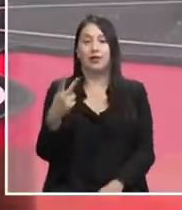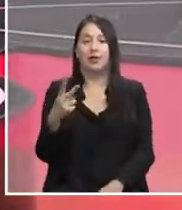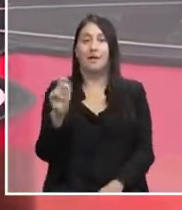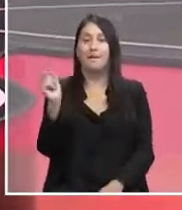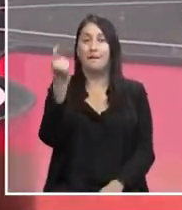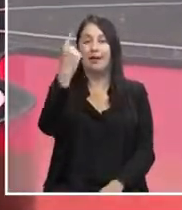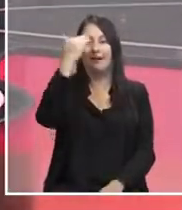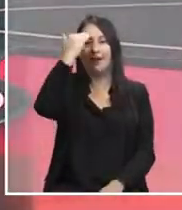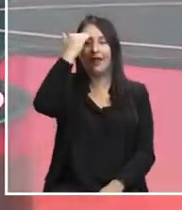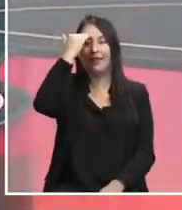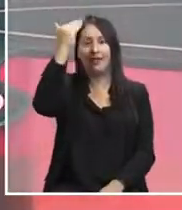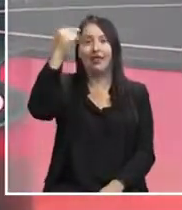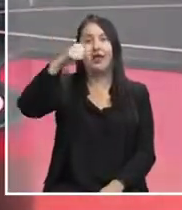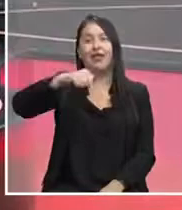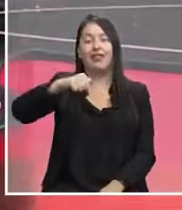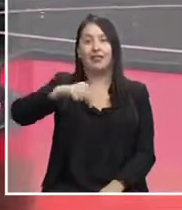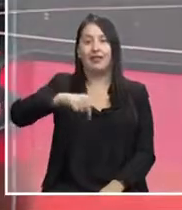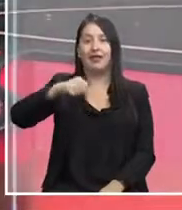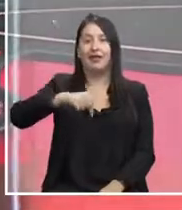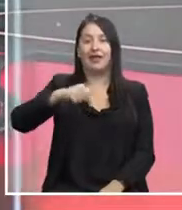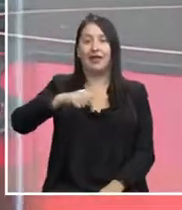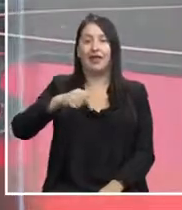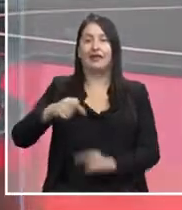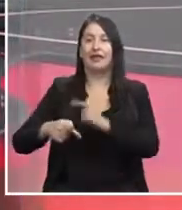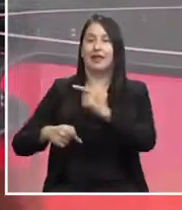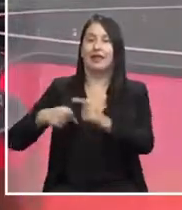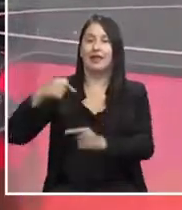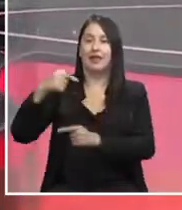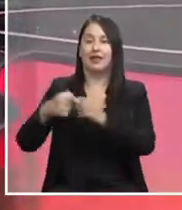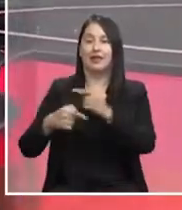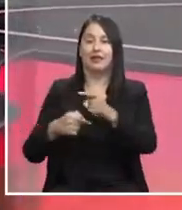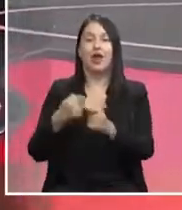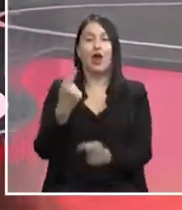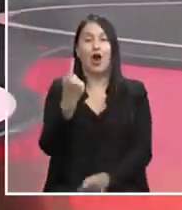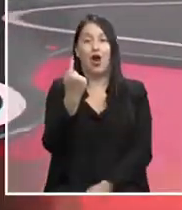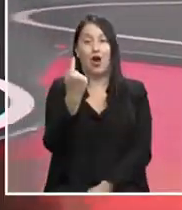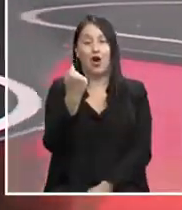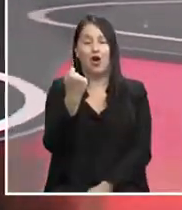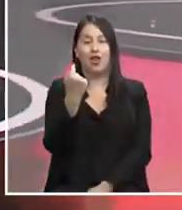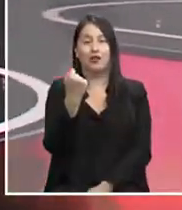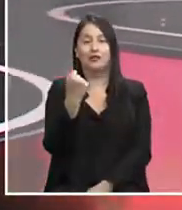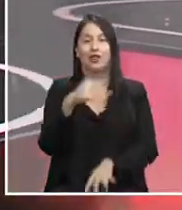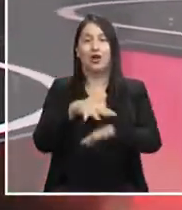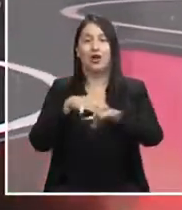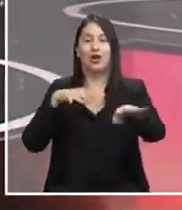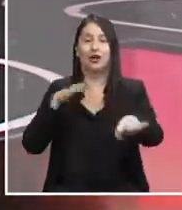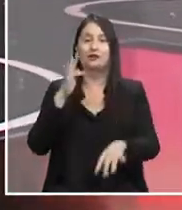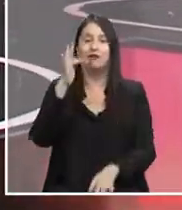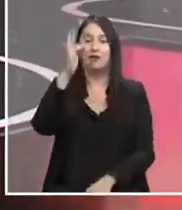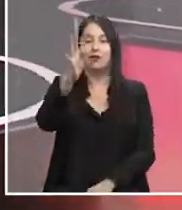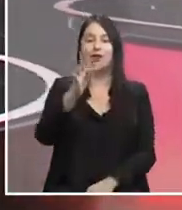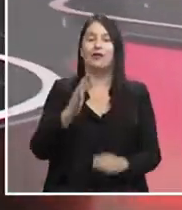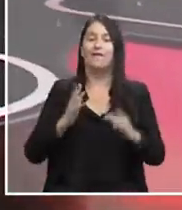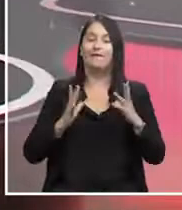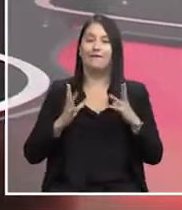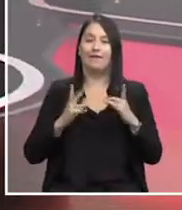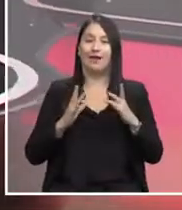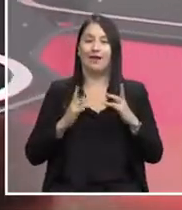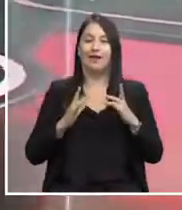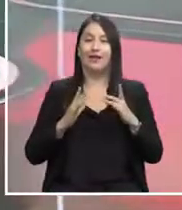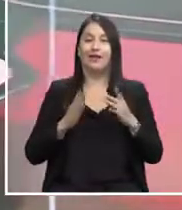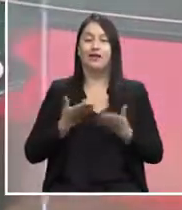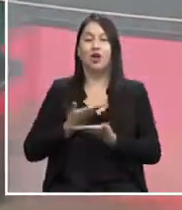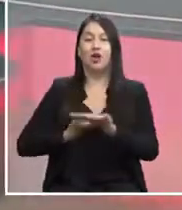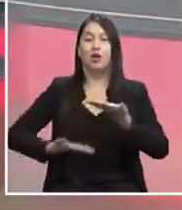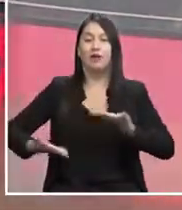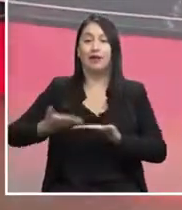en el primer día de esta generación número 11 de Congreso Futuro, y estamos muy felices de haber compartido